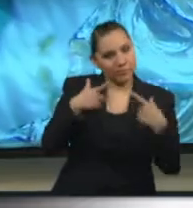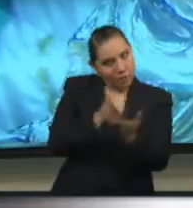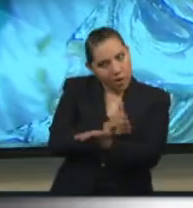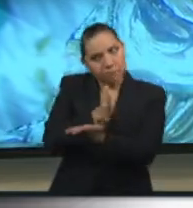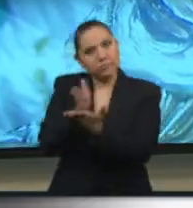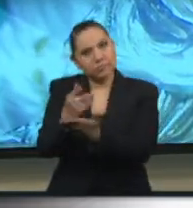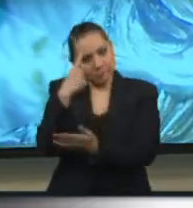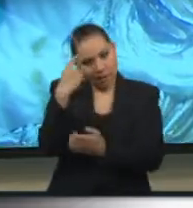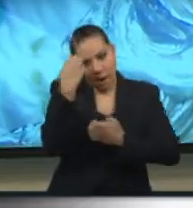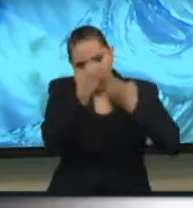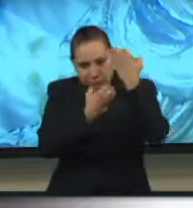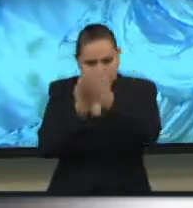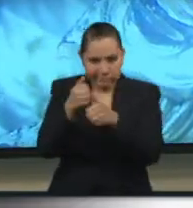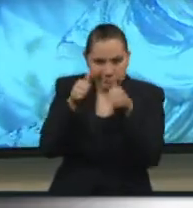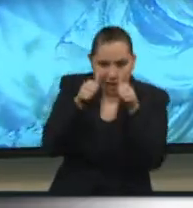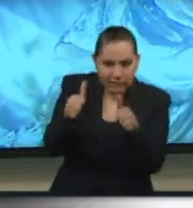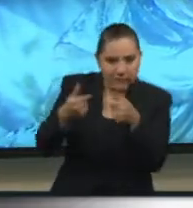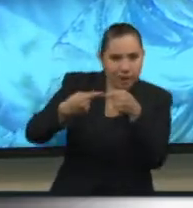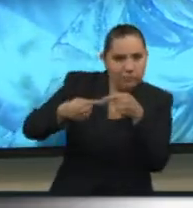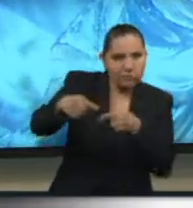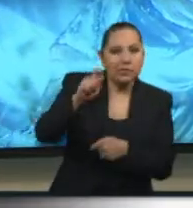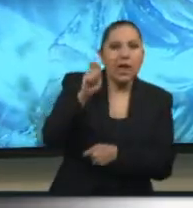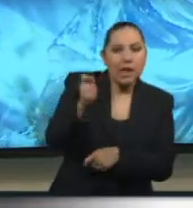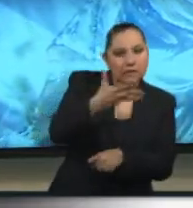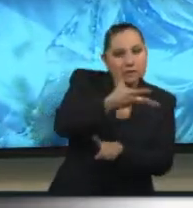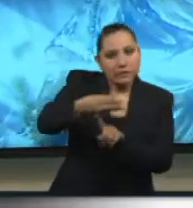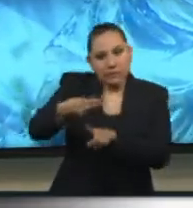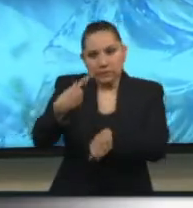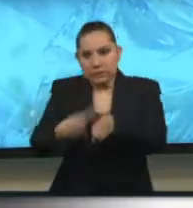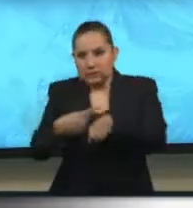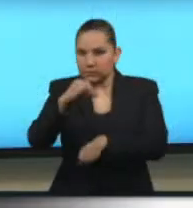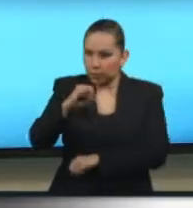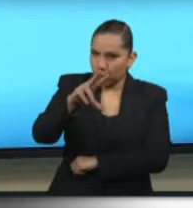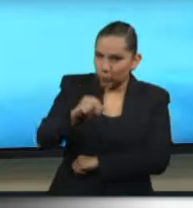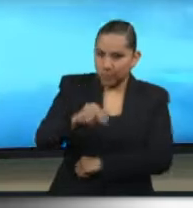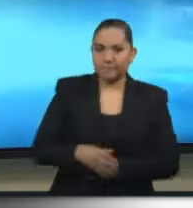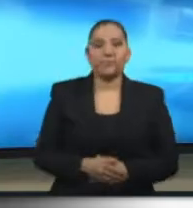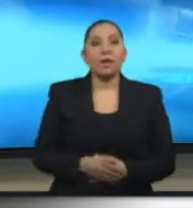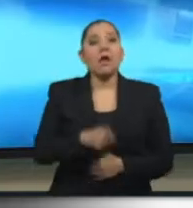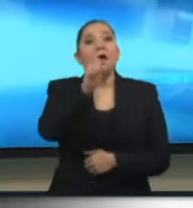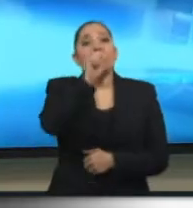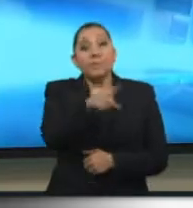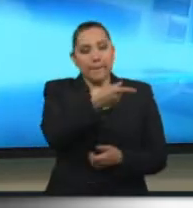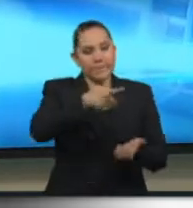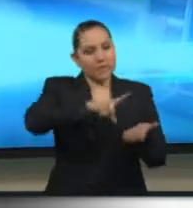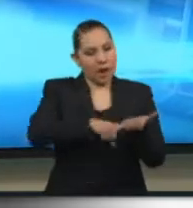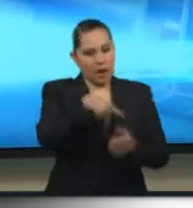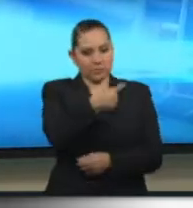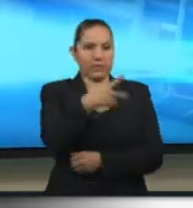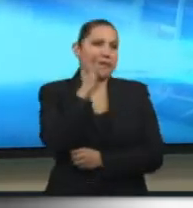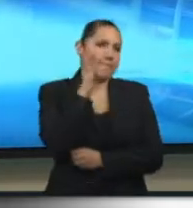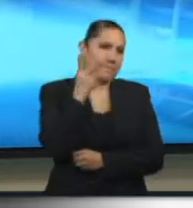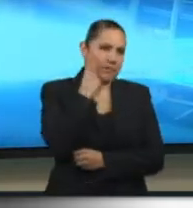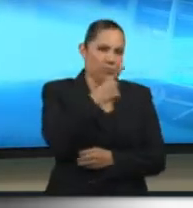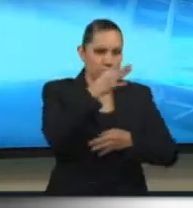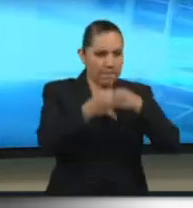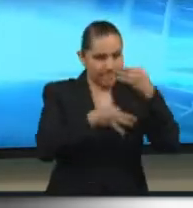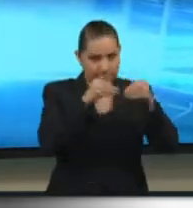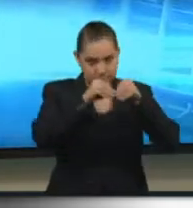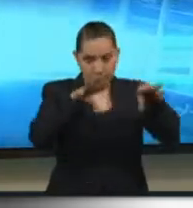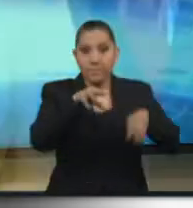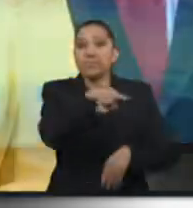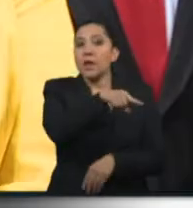El grupo parlamentario del Partido Encuentro Social aquí en la Cámara de Diputados también confirmó mediante un comunicado que la legisladora María